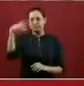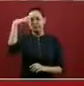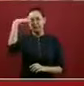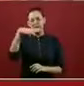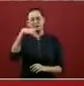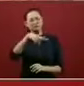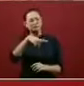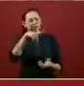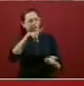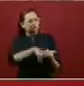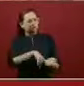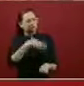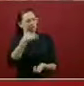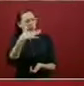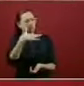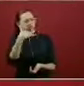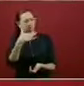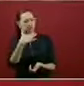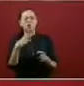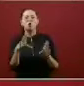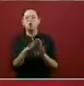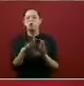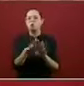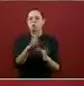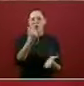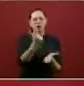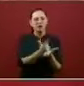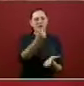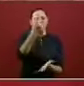corrupción. Ayer lo mencioné,